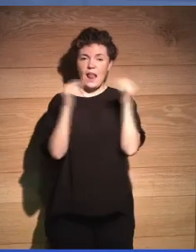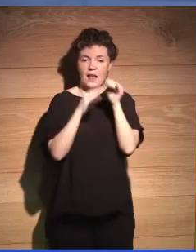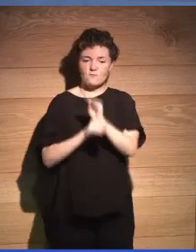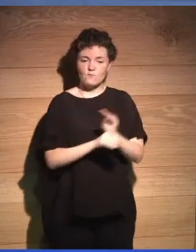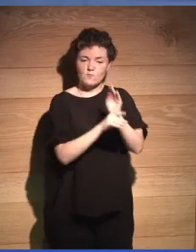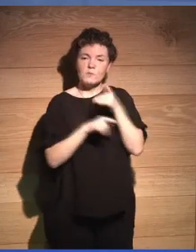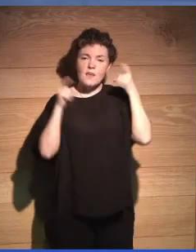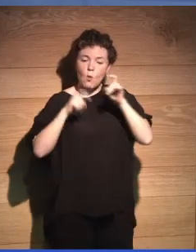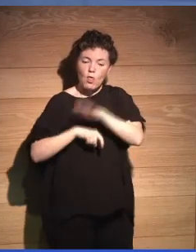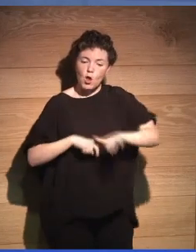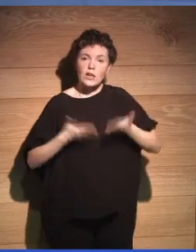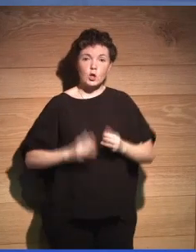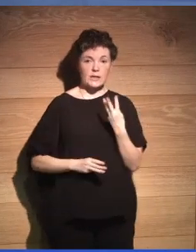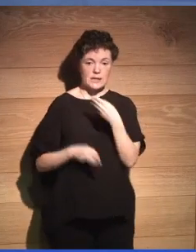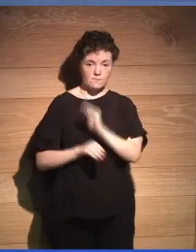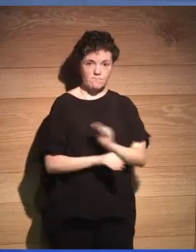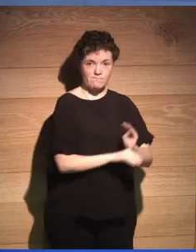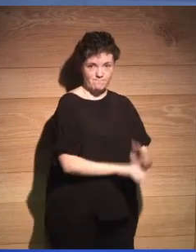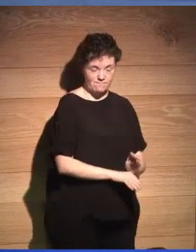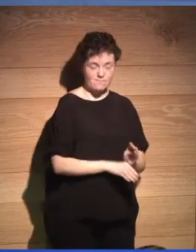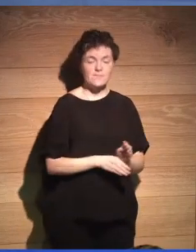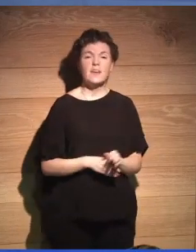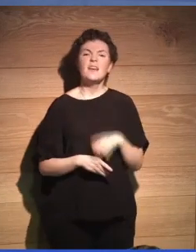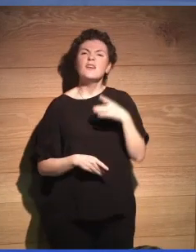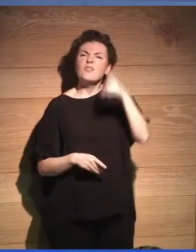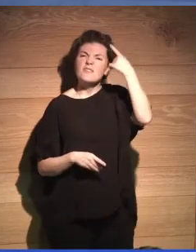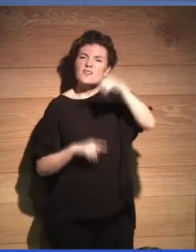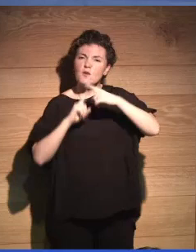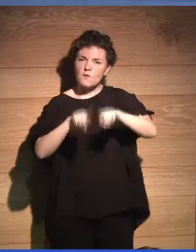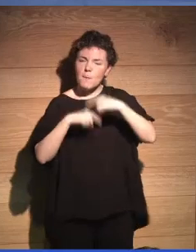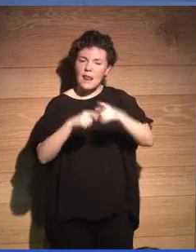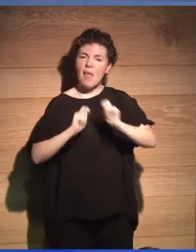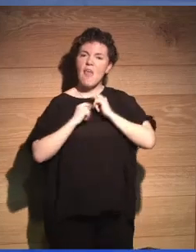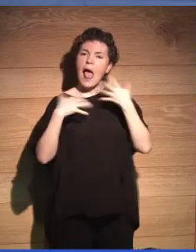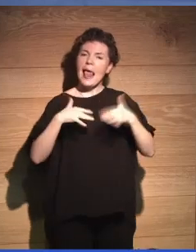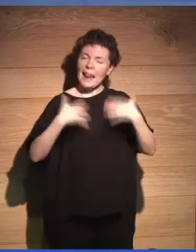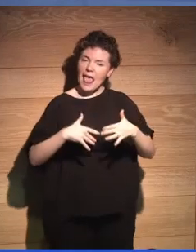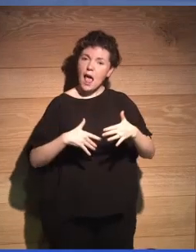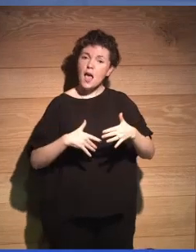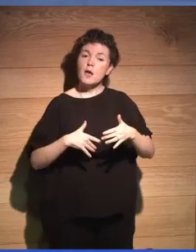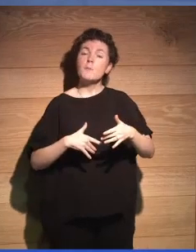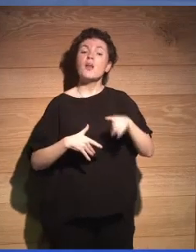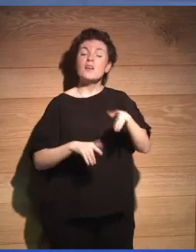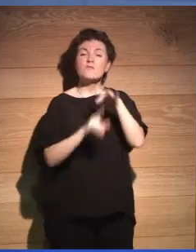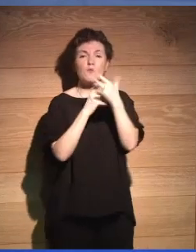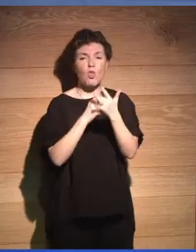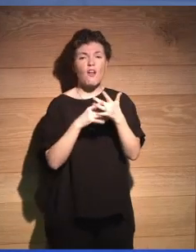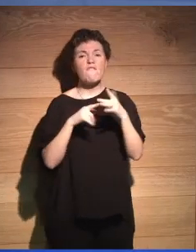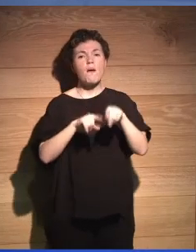la educación de los 3 hijos. Y ustedes saben que la familia no solo trae alegrías, también en este